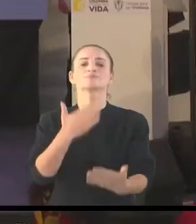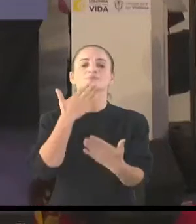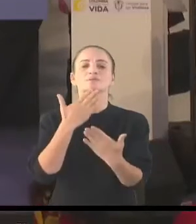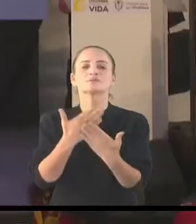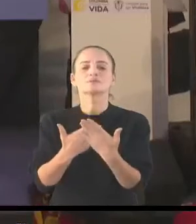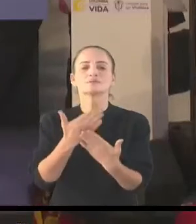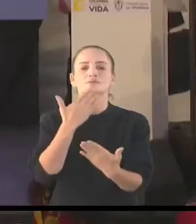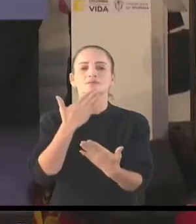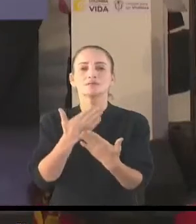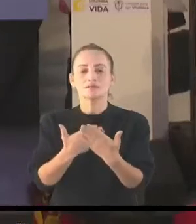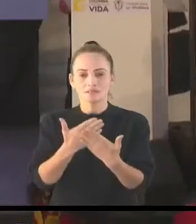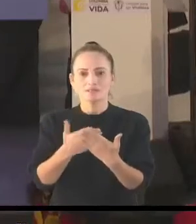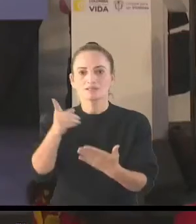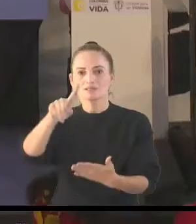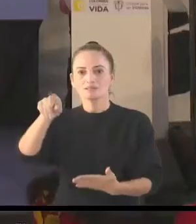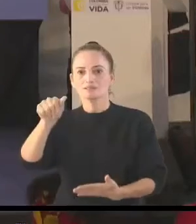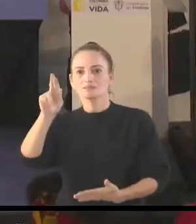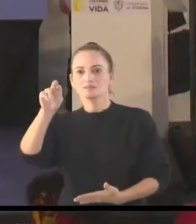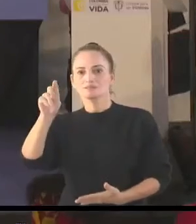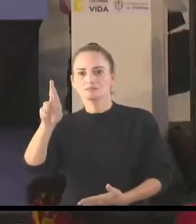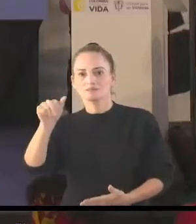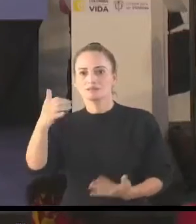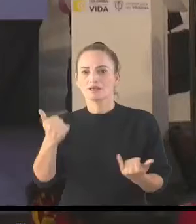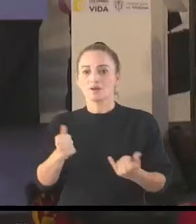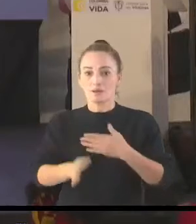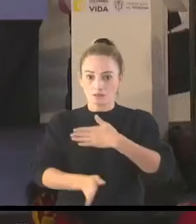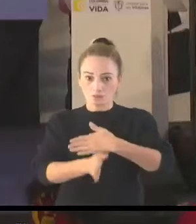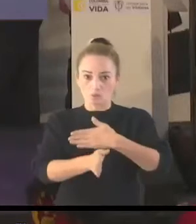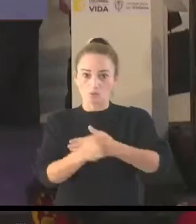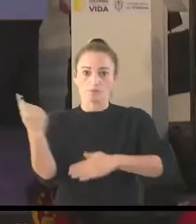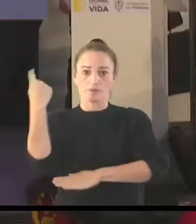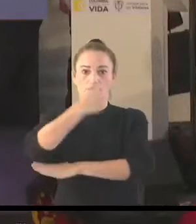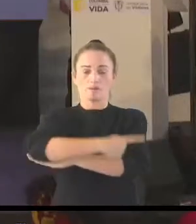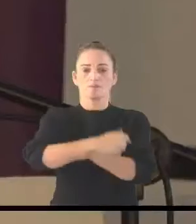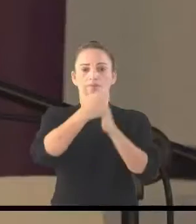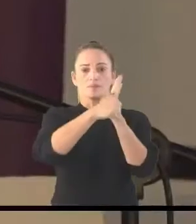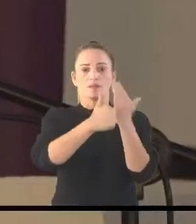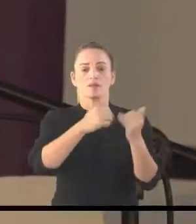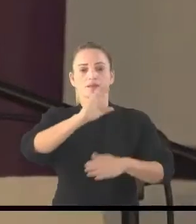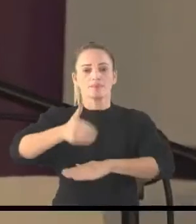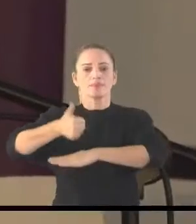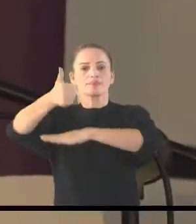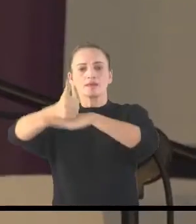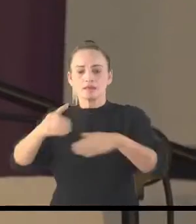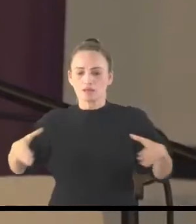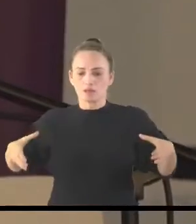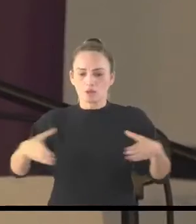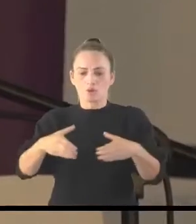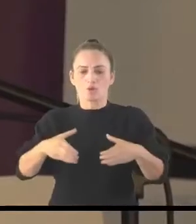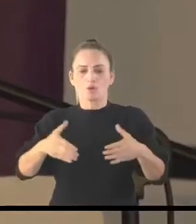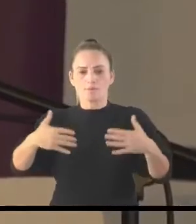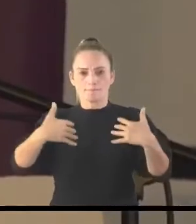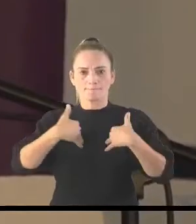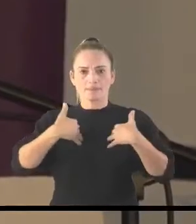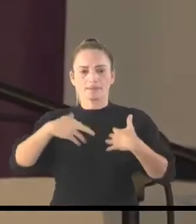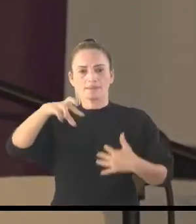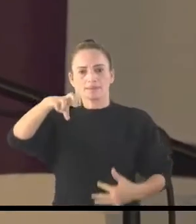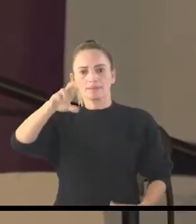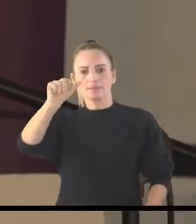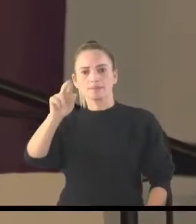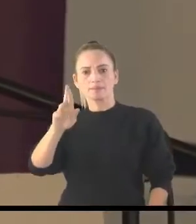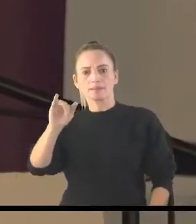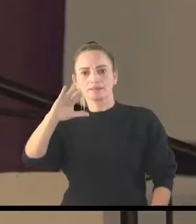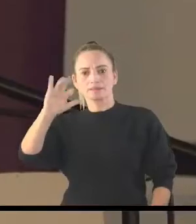Muchísimas gracias, Sandra. Continuamos con nuestro evento. A continuación, las palabras de la directora de la Unidad para las Víctimas, Patricia Tobón Yagarí.